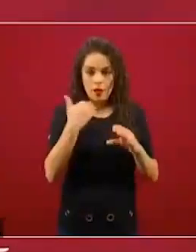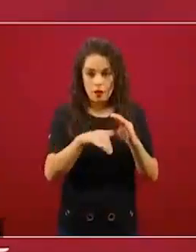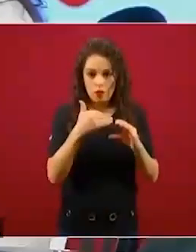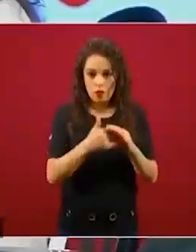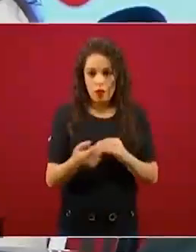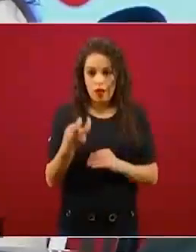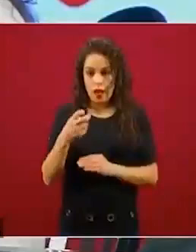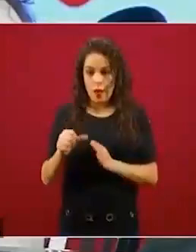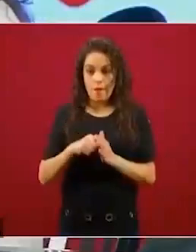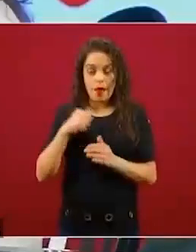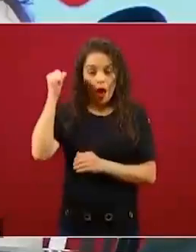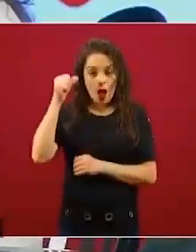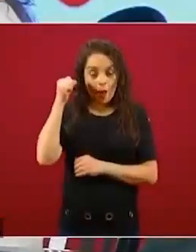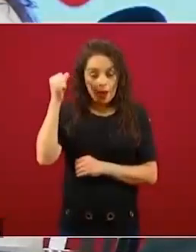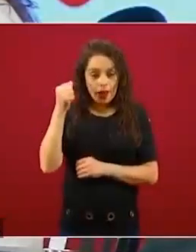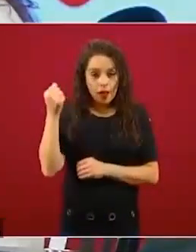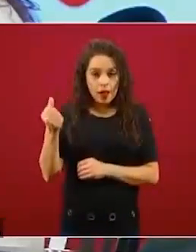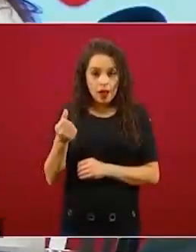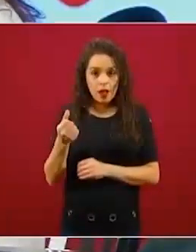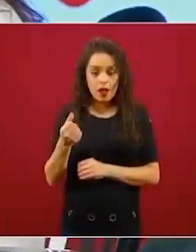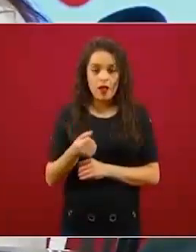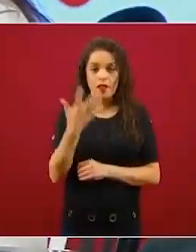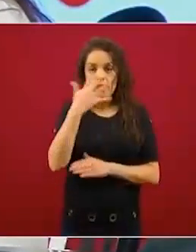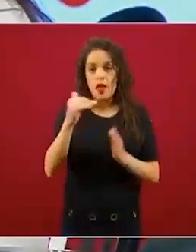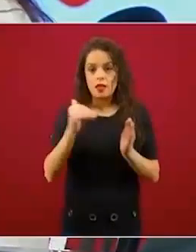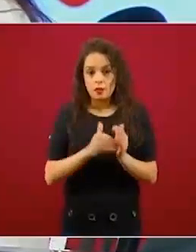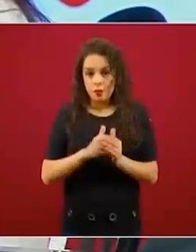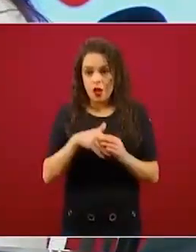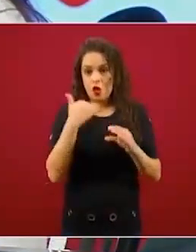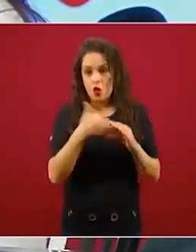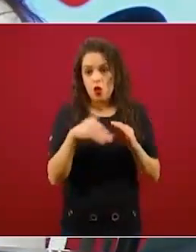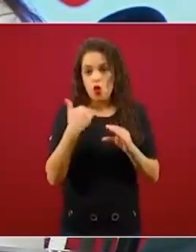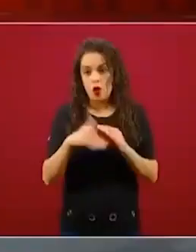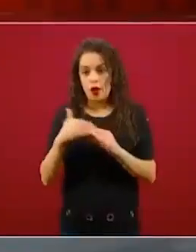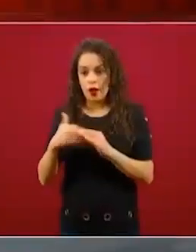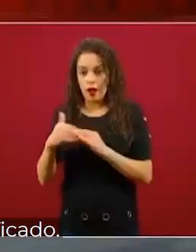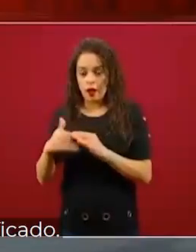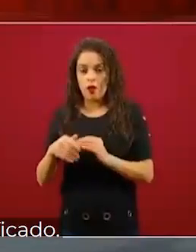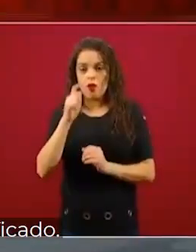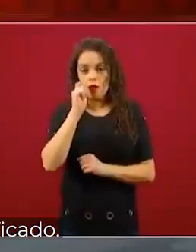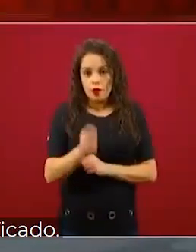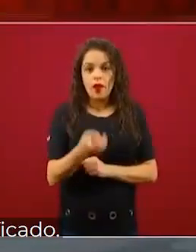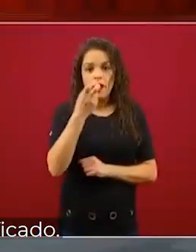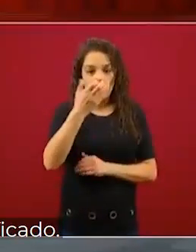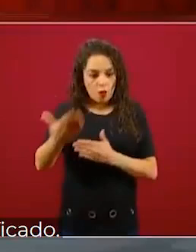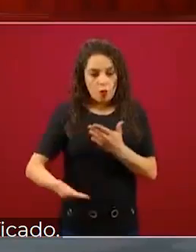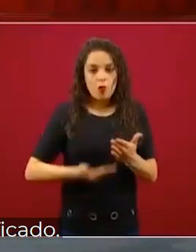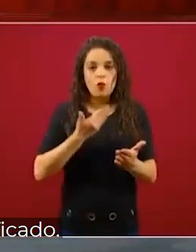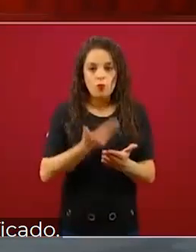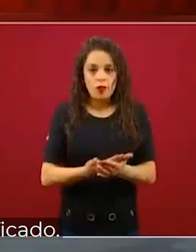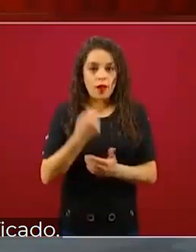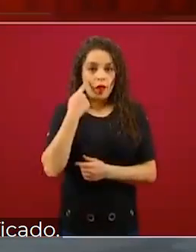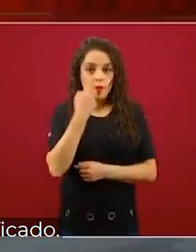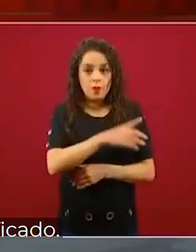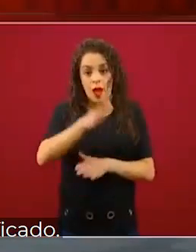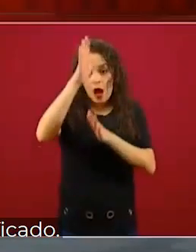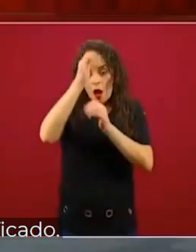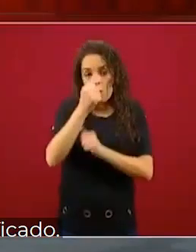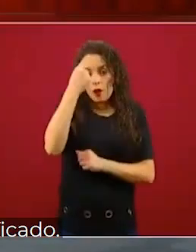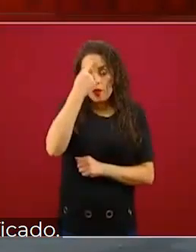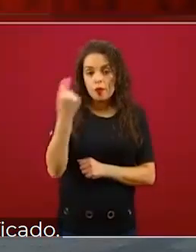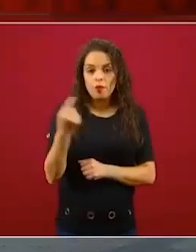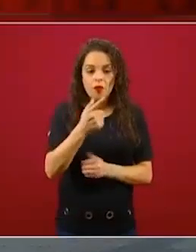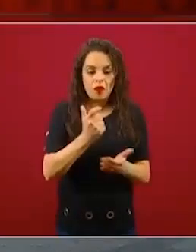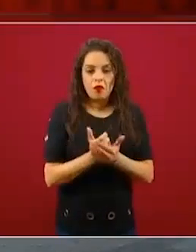Indicó que además el instituto se ha acercado a los empresarios para ofrecerles un apoyo con la alternativa de un convenio de pago a plazo